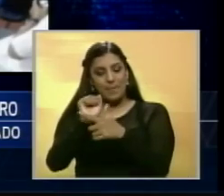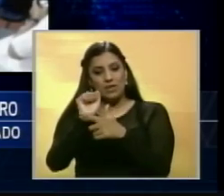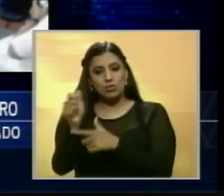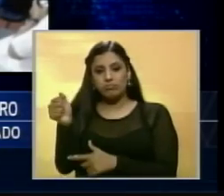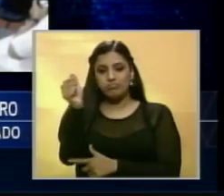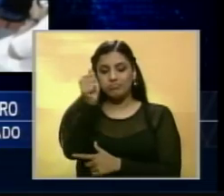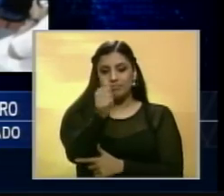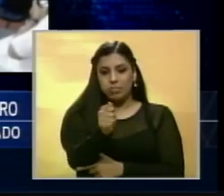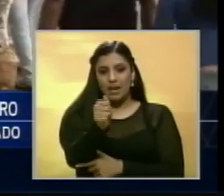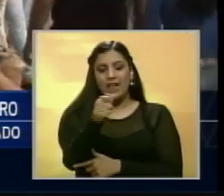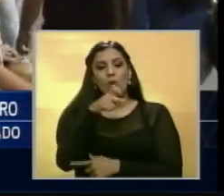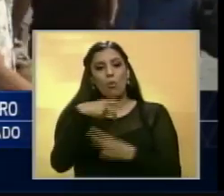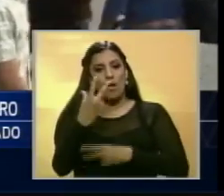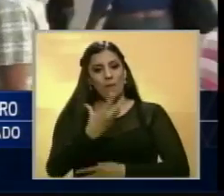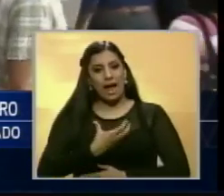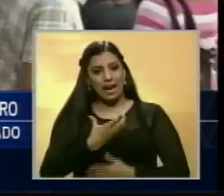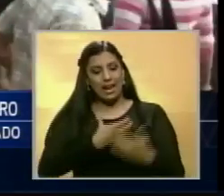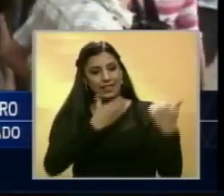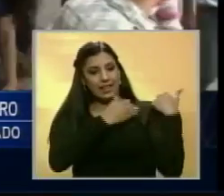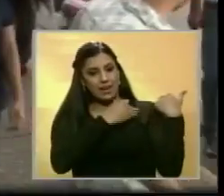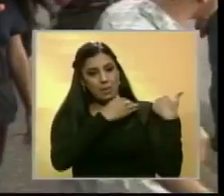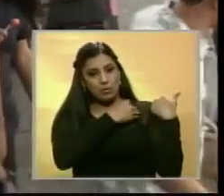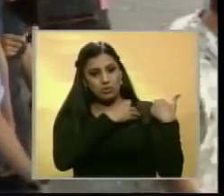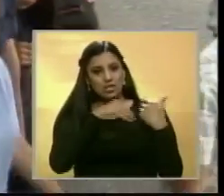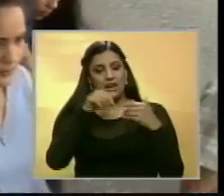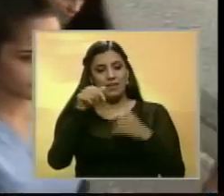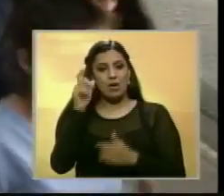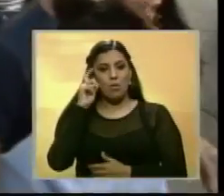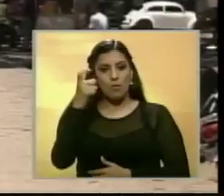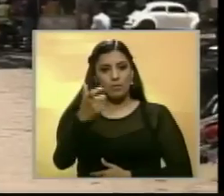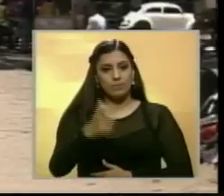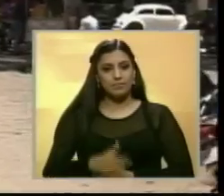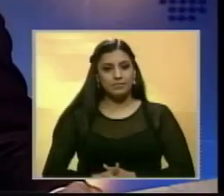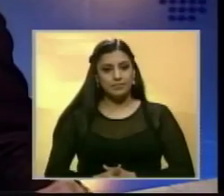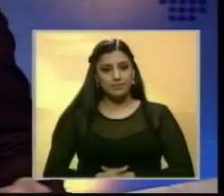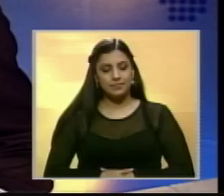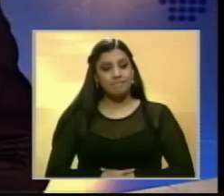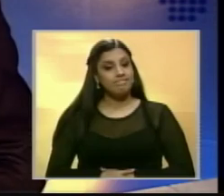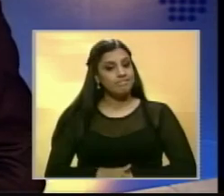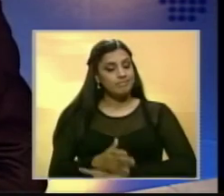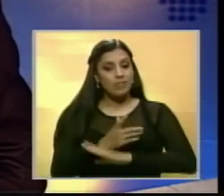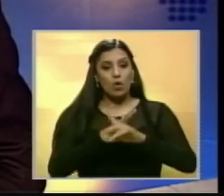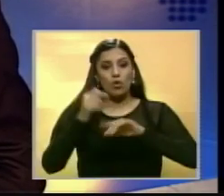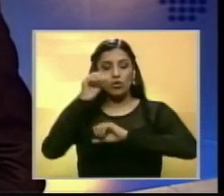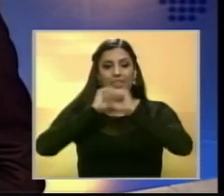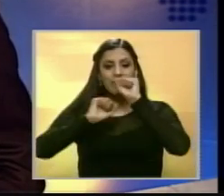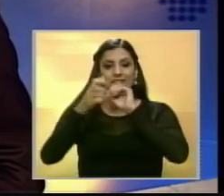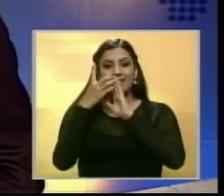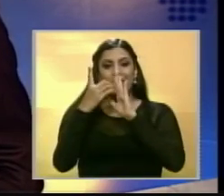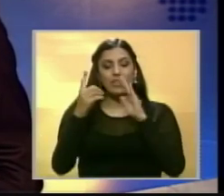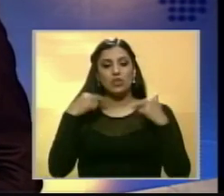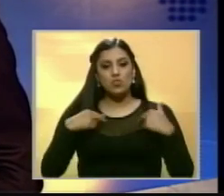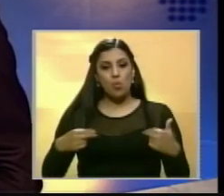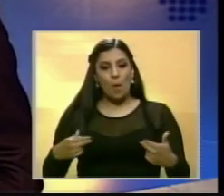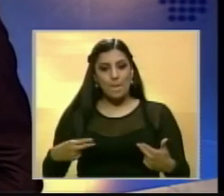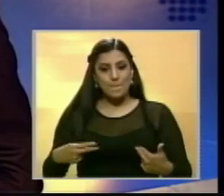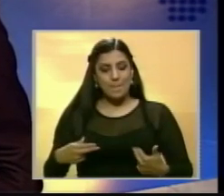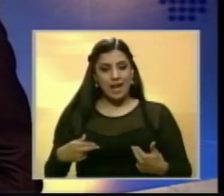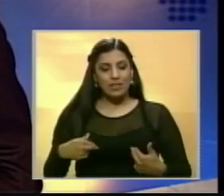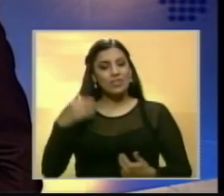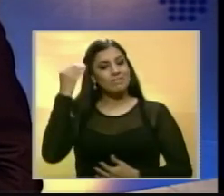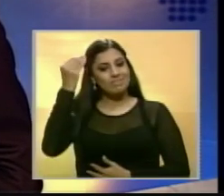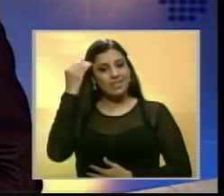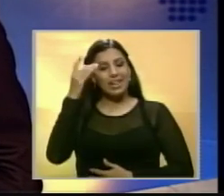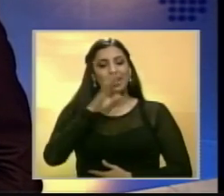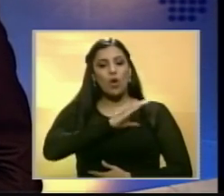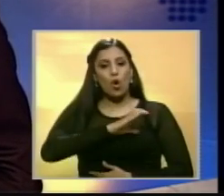de Venezuela como alcalde encargado de esa jurisdicción guariqueña. El defensor de los derechos humanos, Rafael Narváez, considera